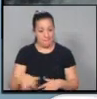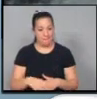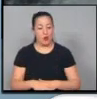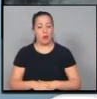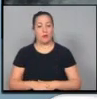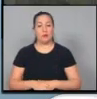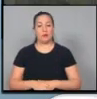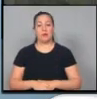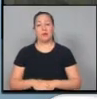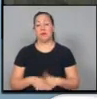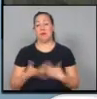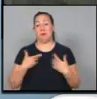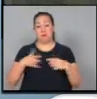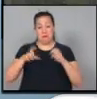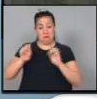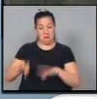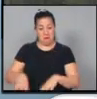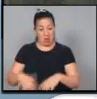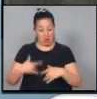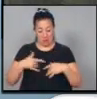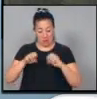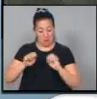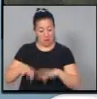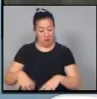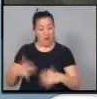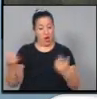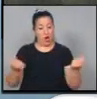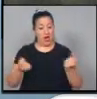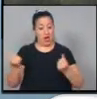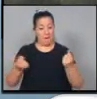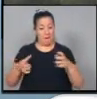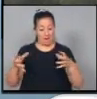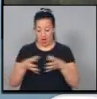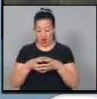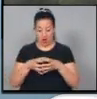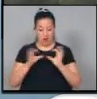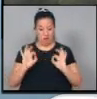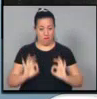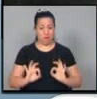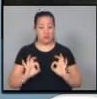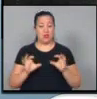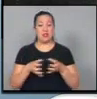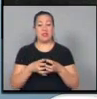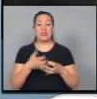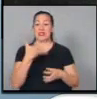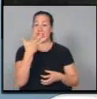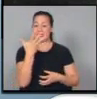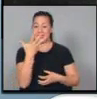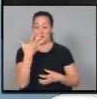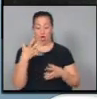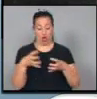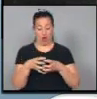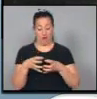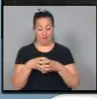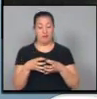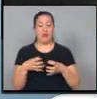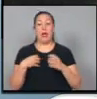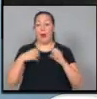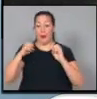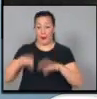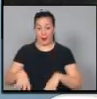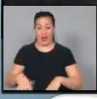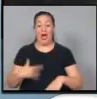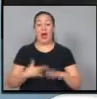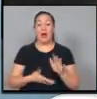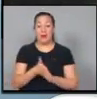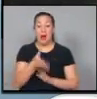Bueno, me bajo del camión, o sea, bajamos la dotación, éramos cinco chicos, bajamos del camión, ya nos vamos a